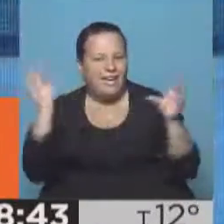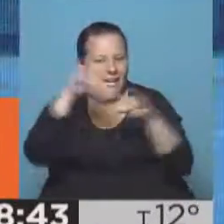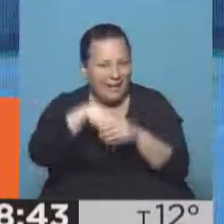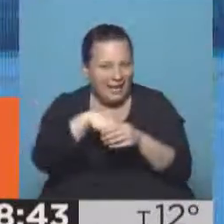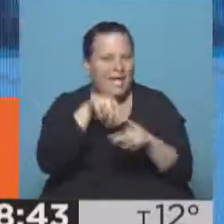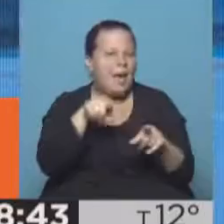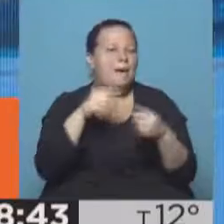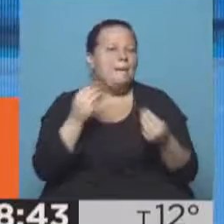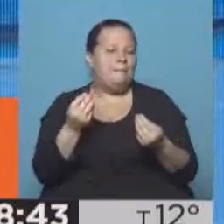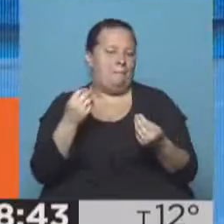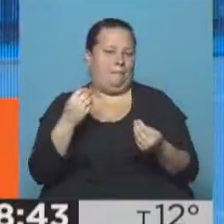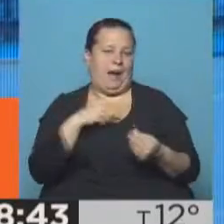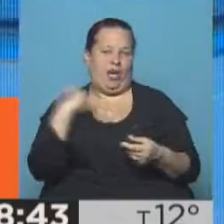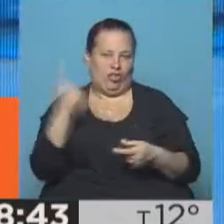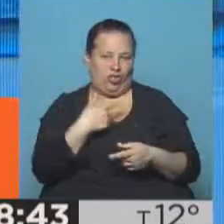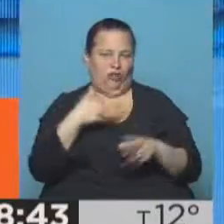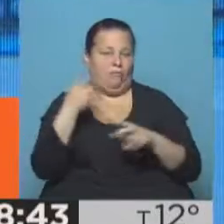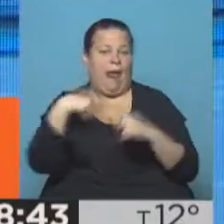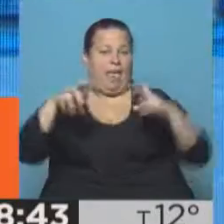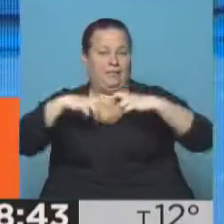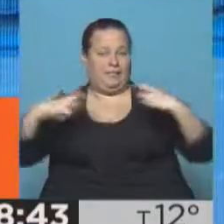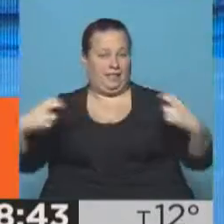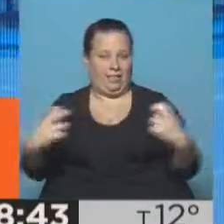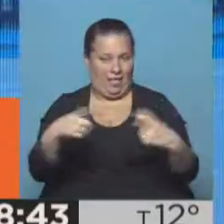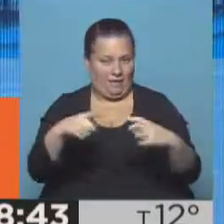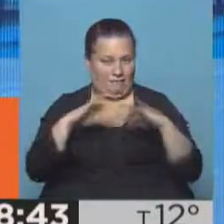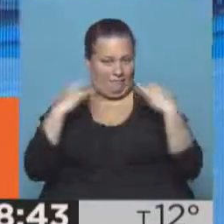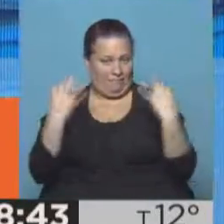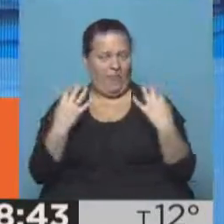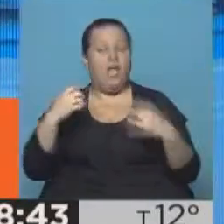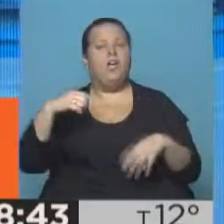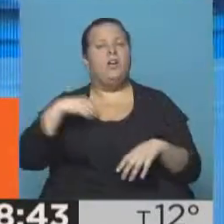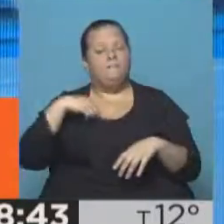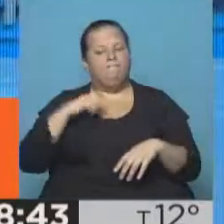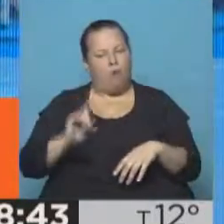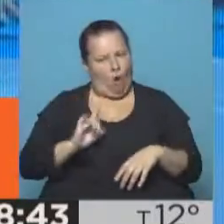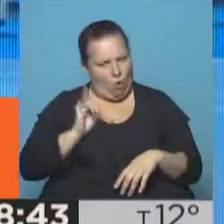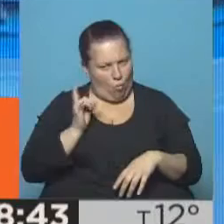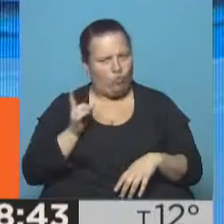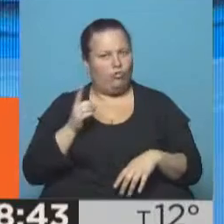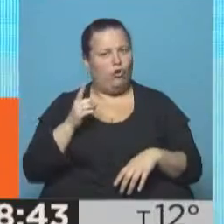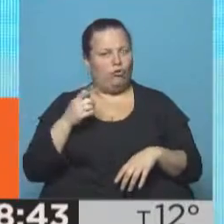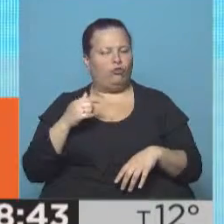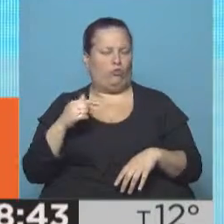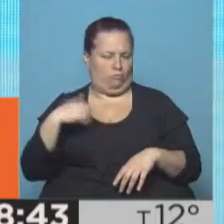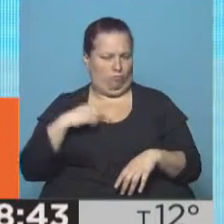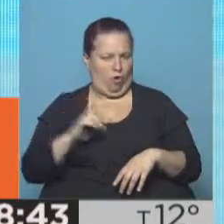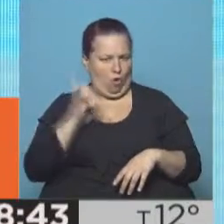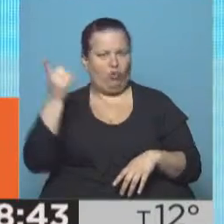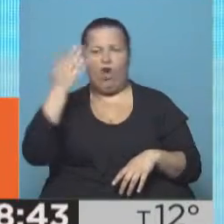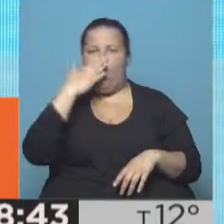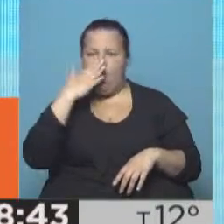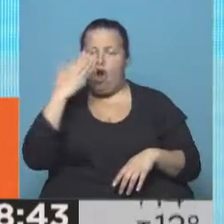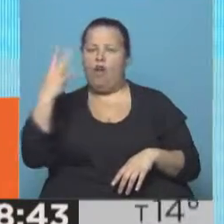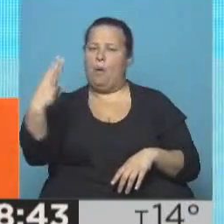que se sientan ahí, ¿no? Yo tengo mucho orgullo de haber, que los cordobeses